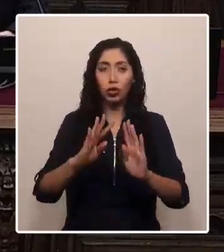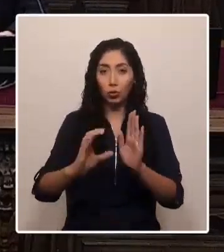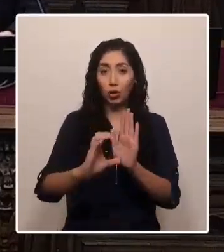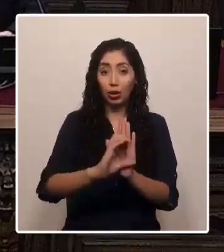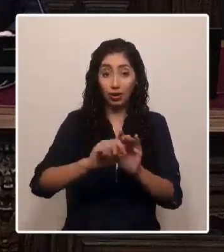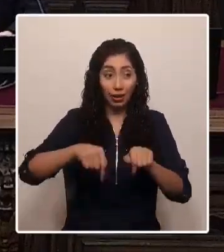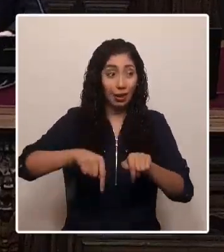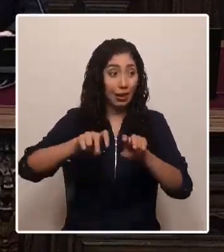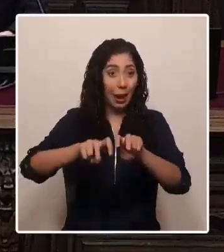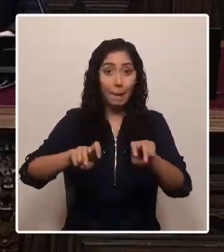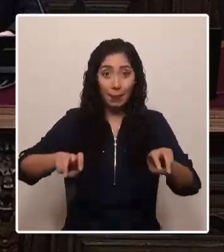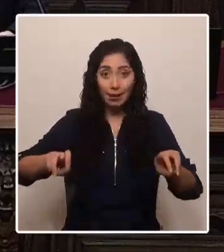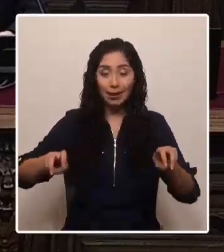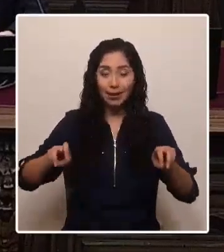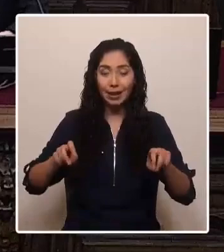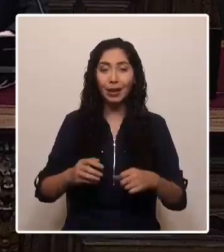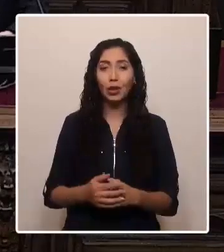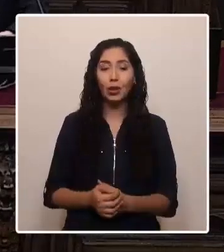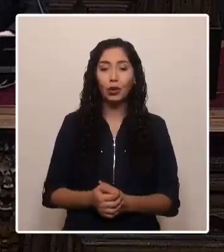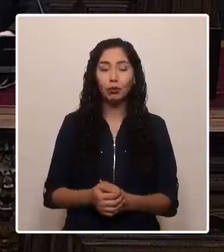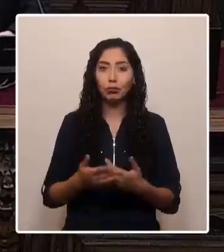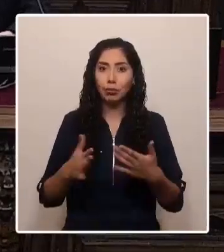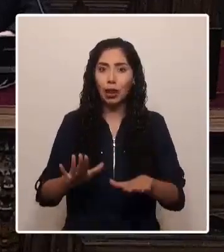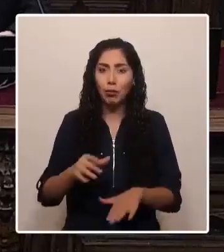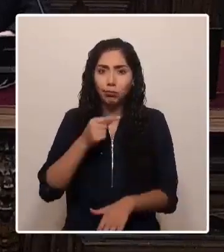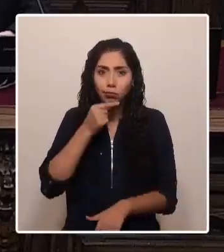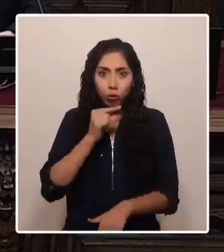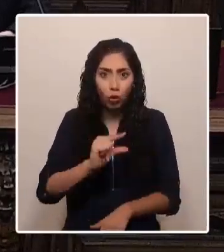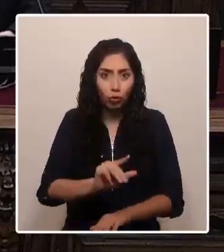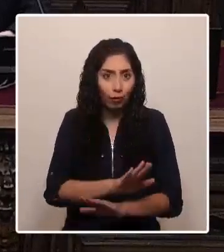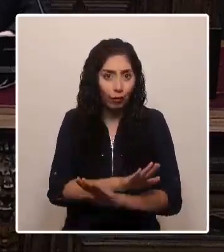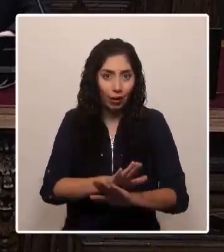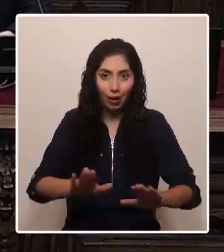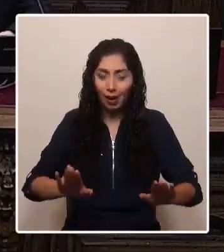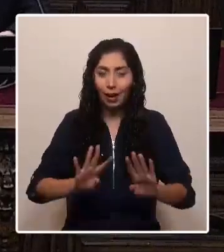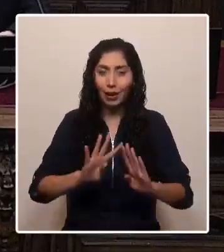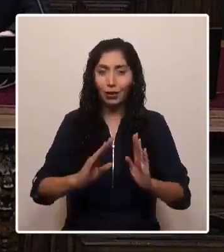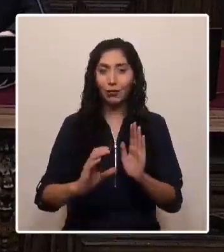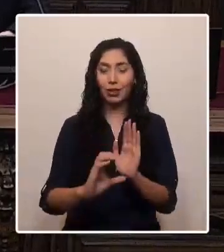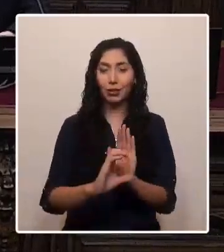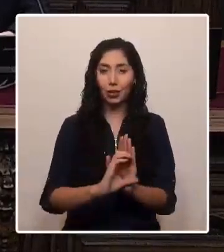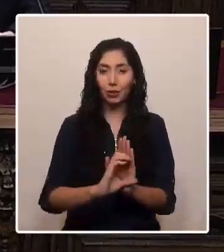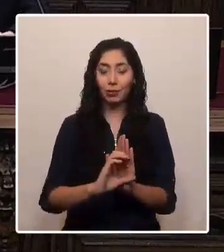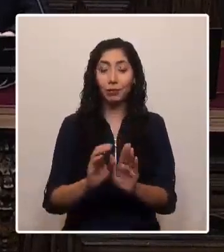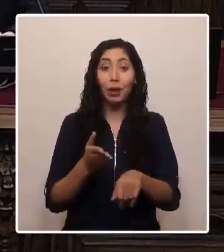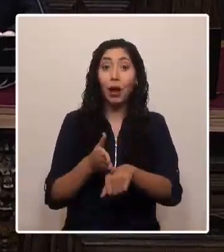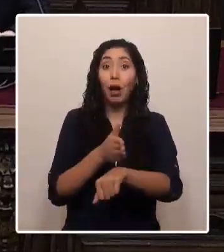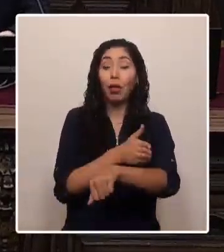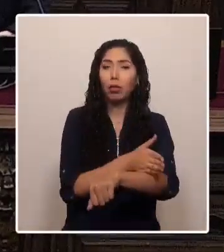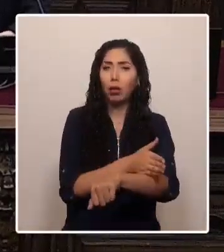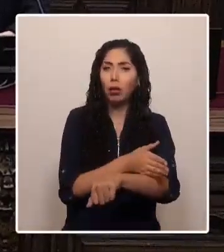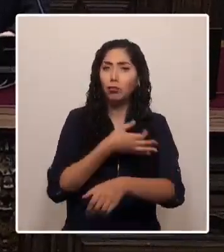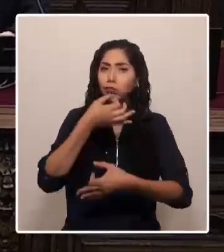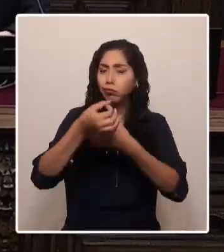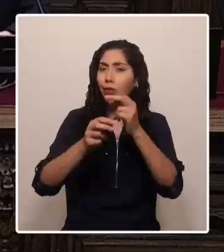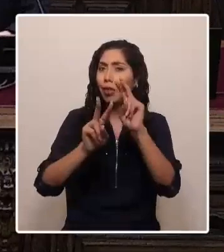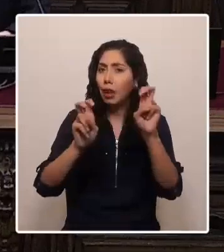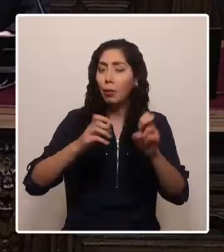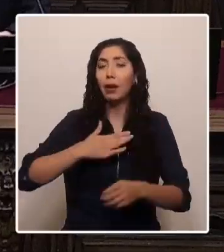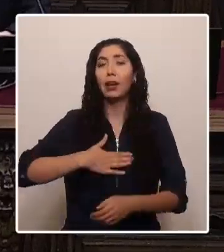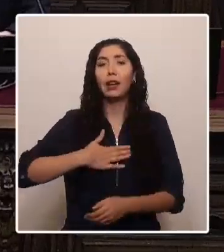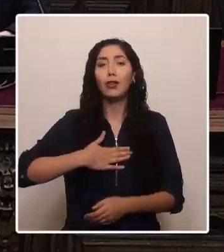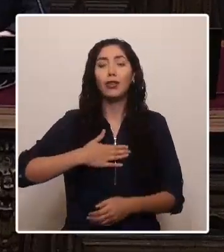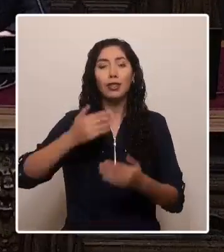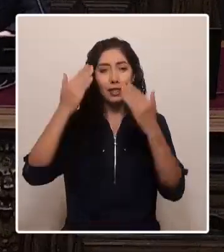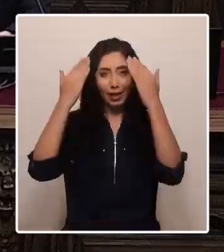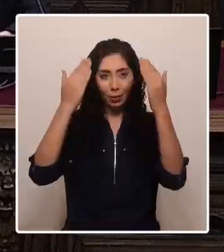hoy, ya en la recta final de la Convención. Antes de pasar a los temas, nos gustaría saludar a